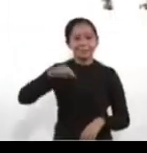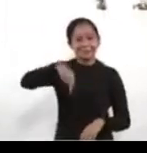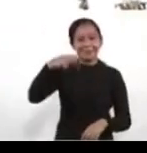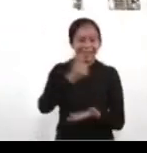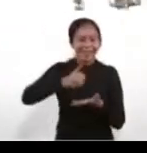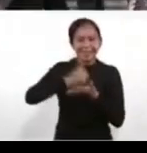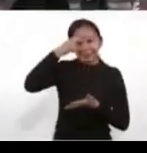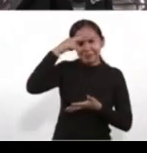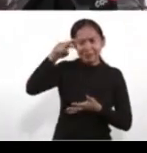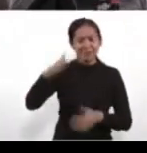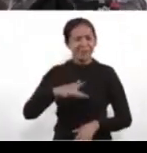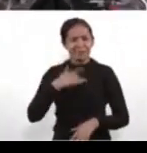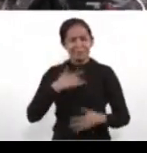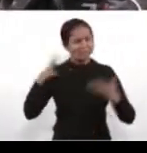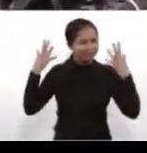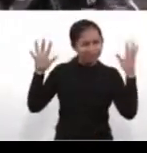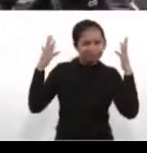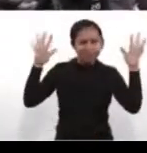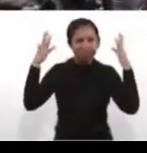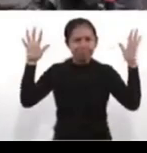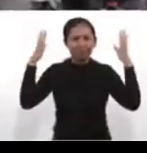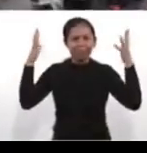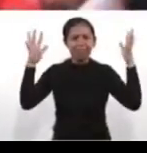de México.